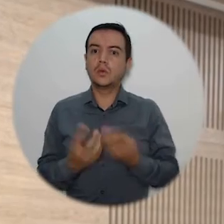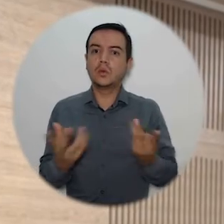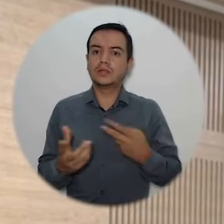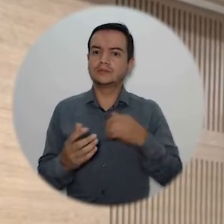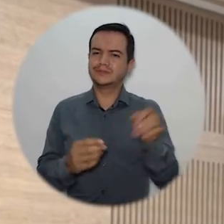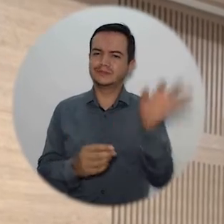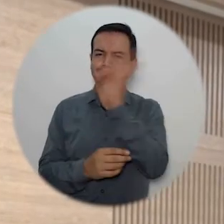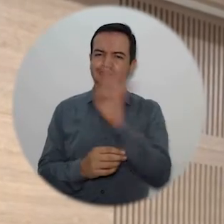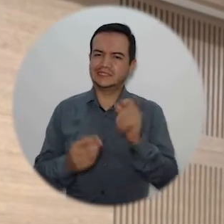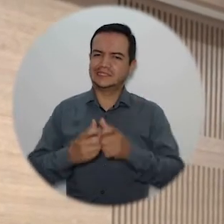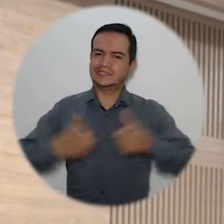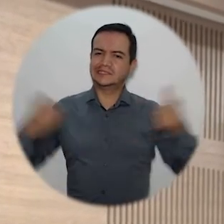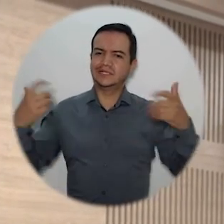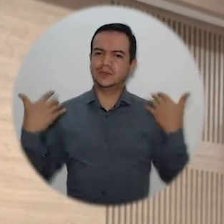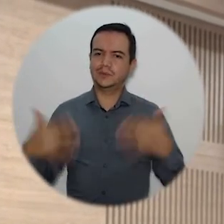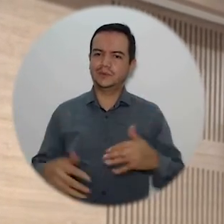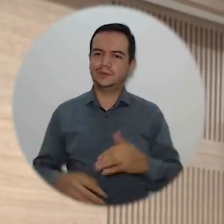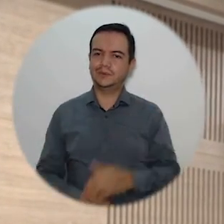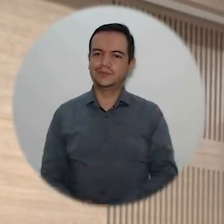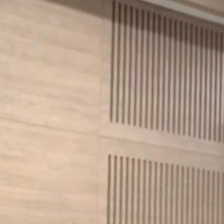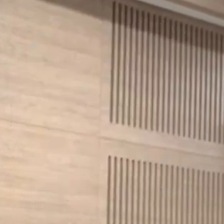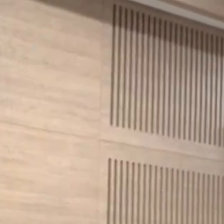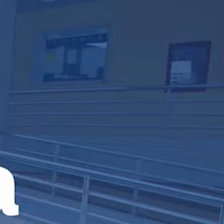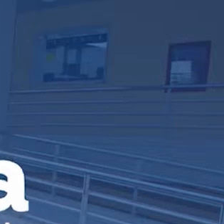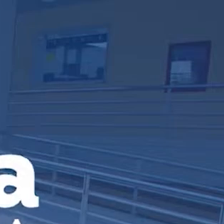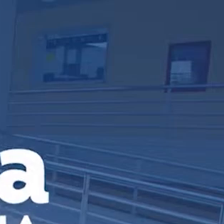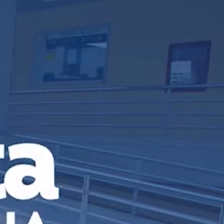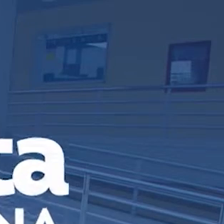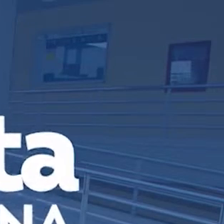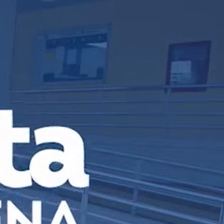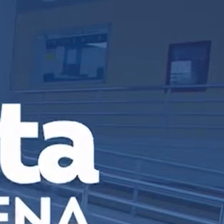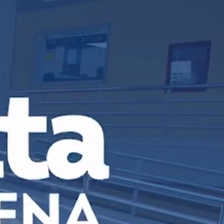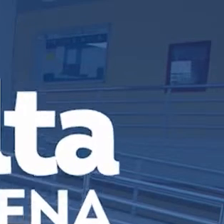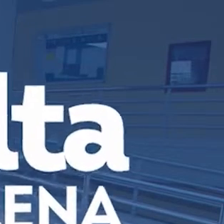se obtuvo un gran porcentaje.